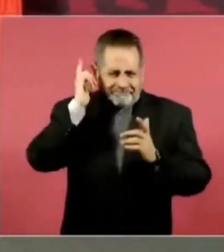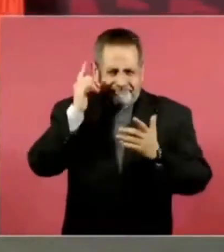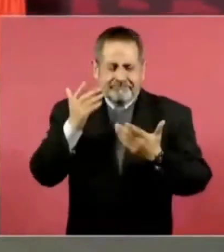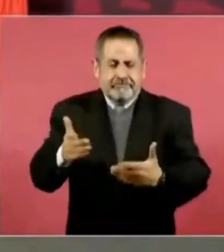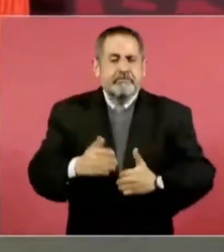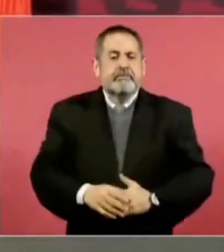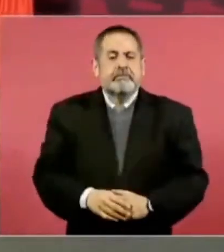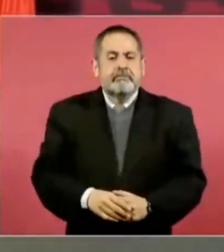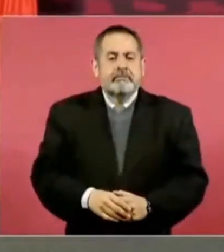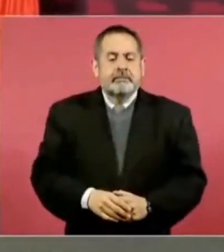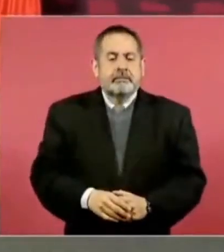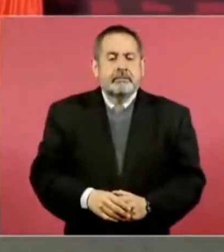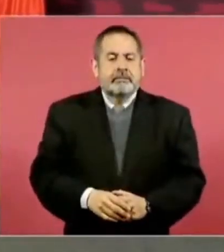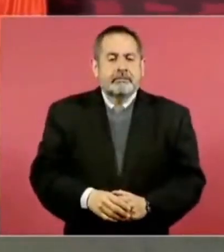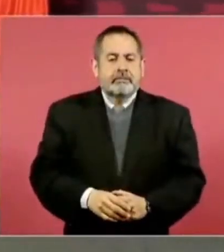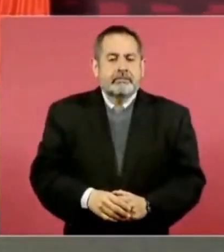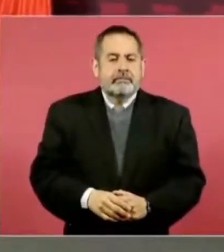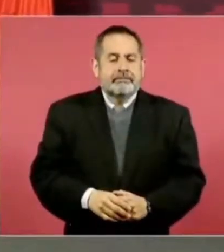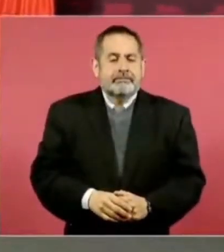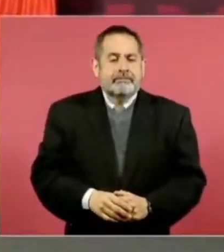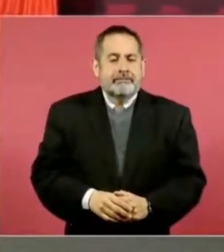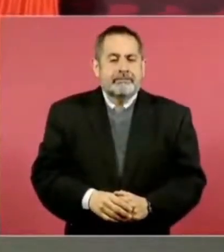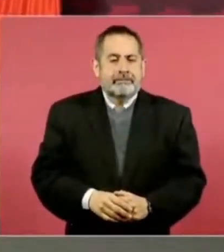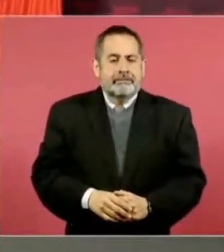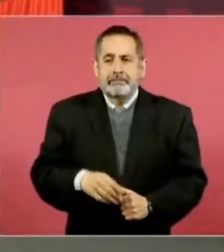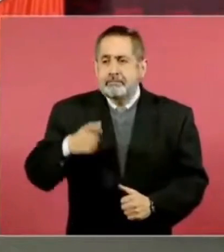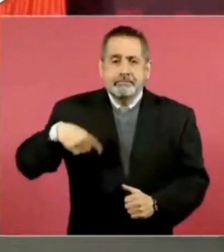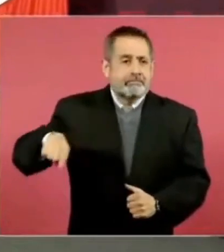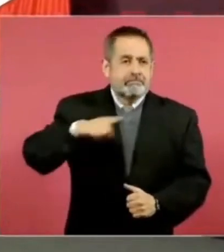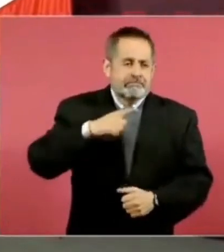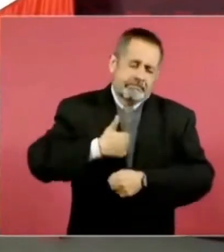que no se sufra,